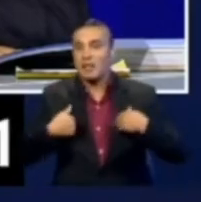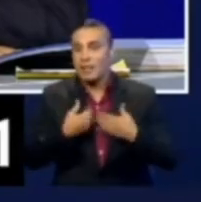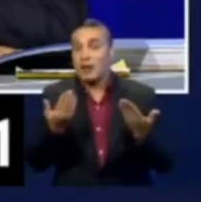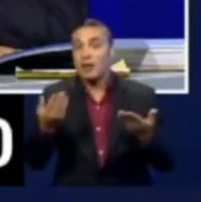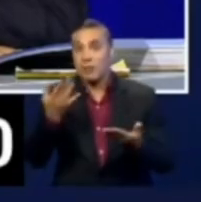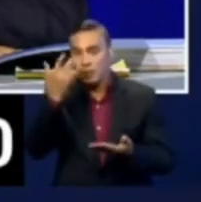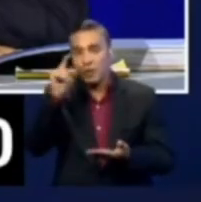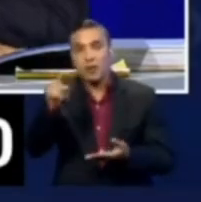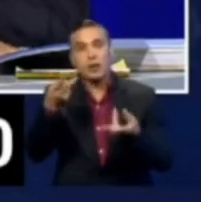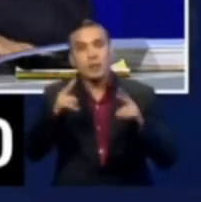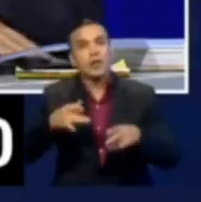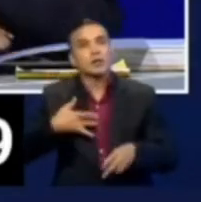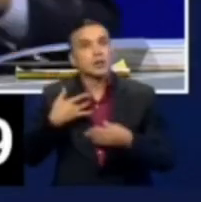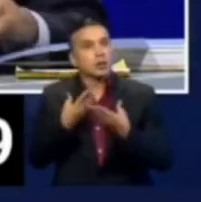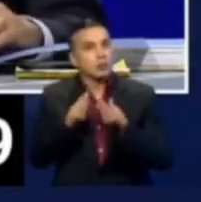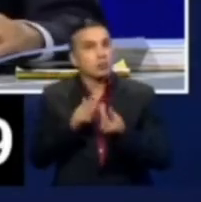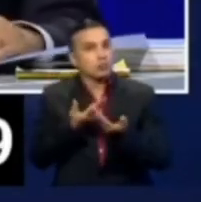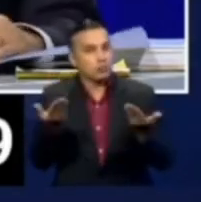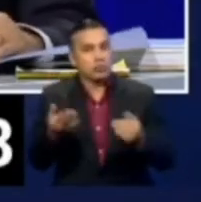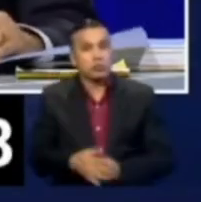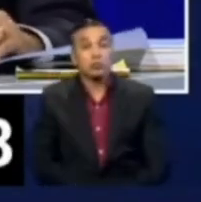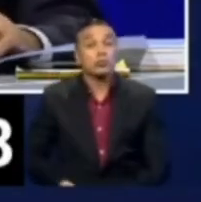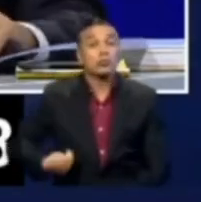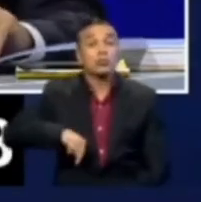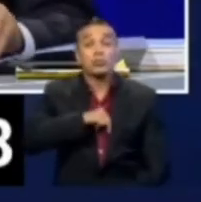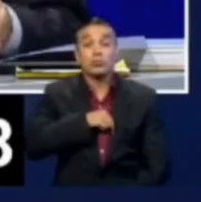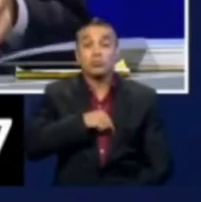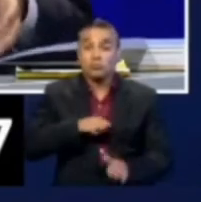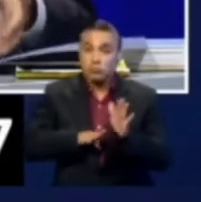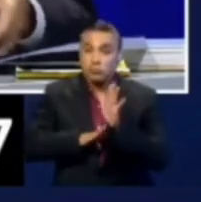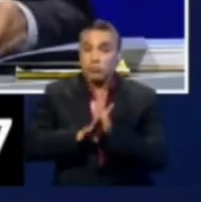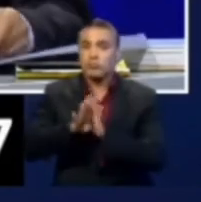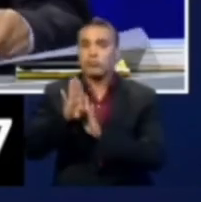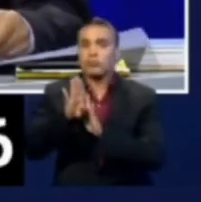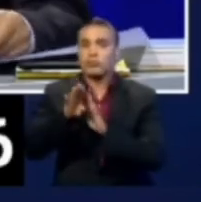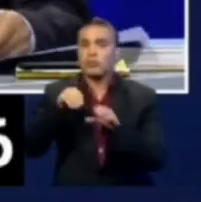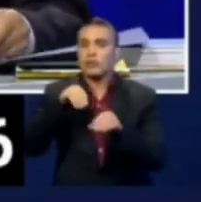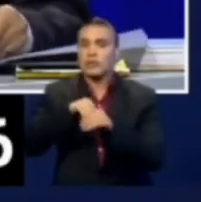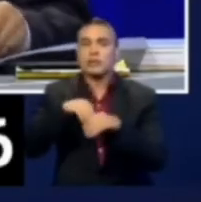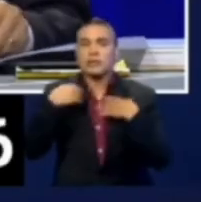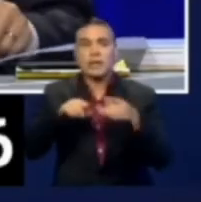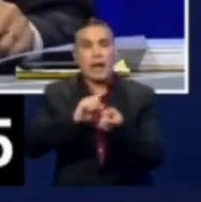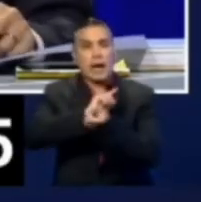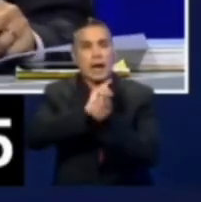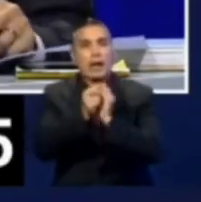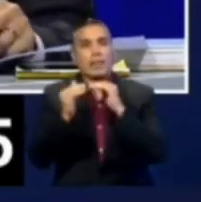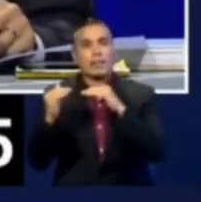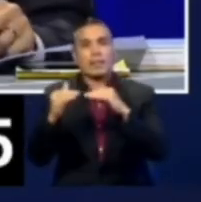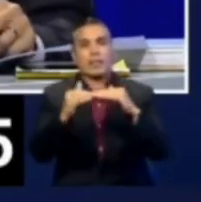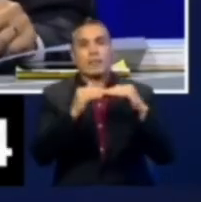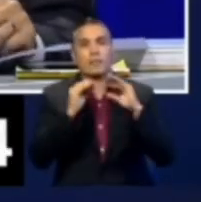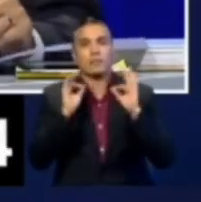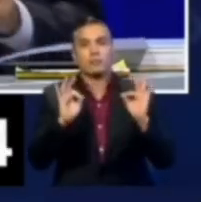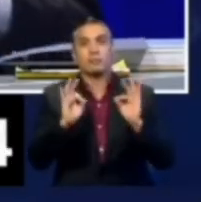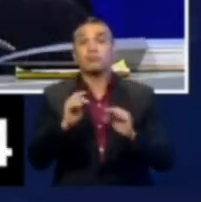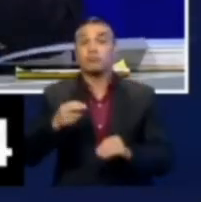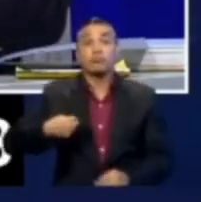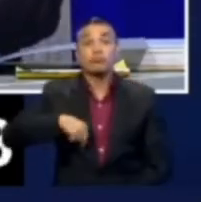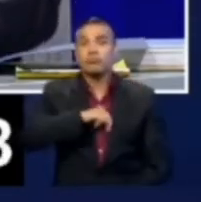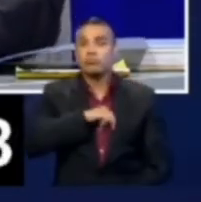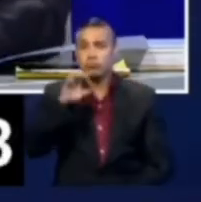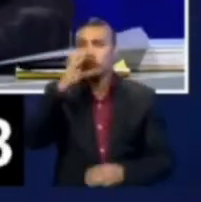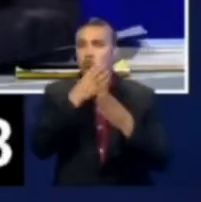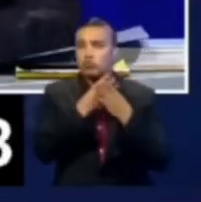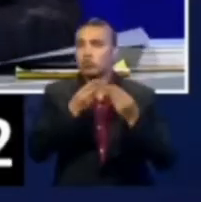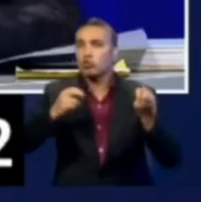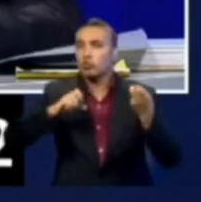seres sintientes muchos de ellos. Nosotros vamos a avanzar en esta gran transformación democrática, en donde tenemos que solucionar